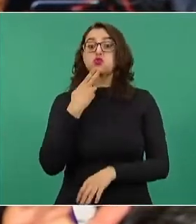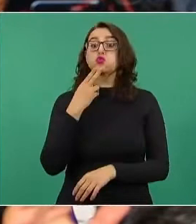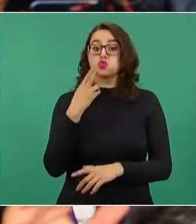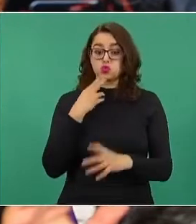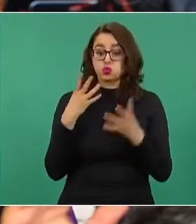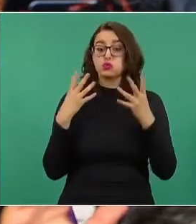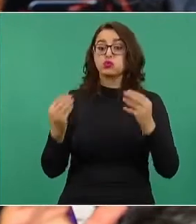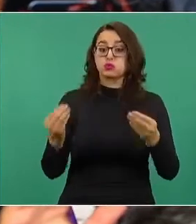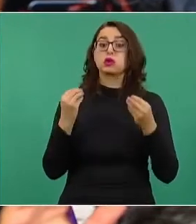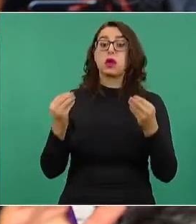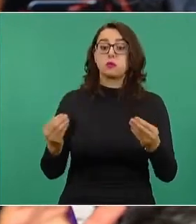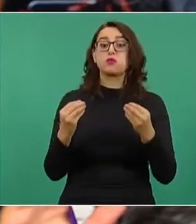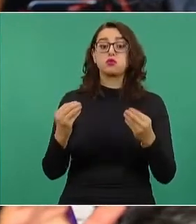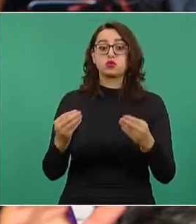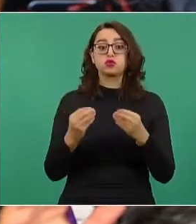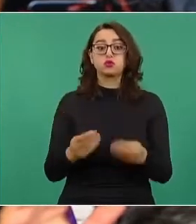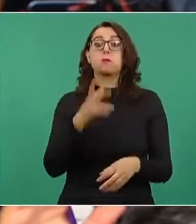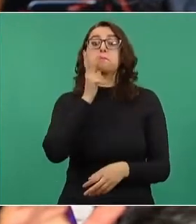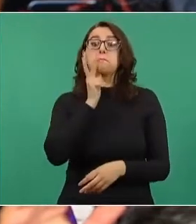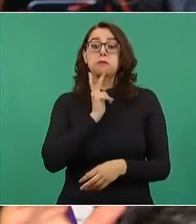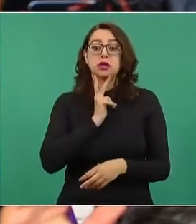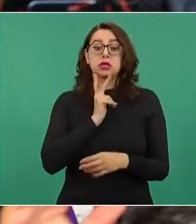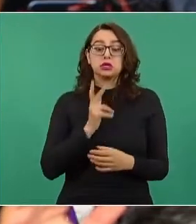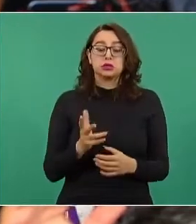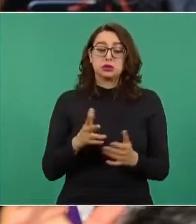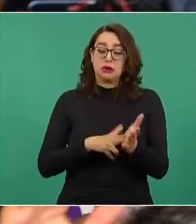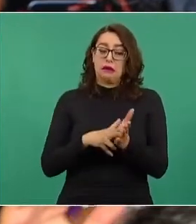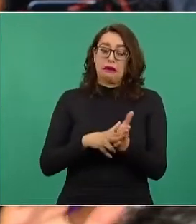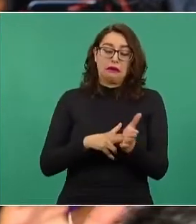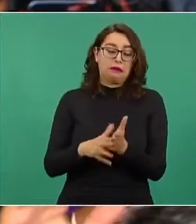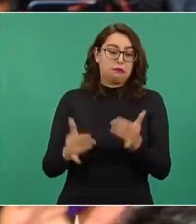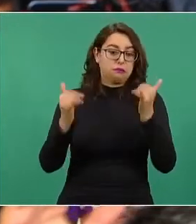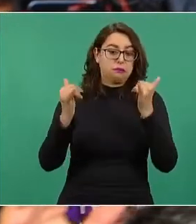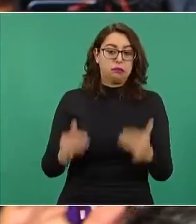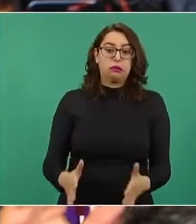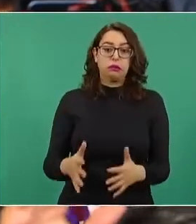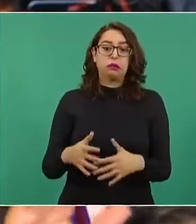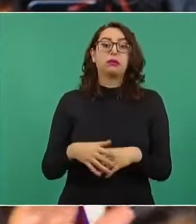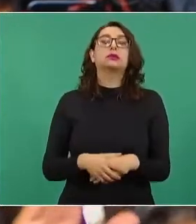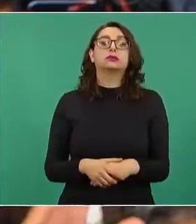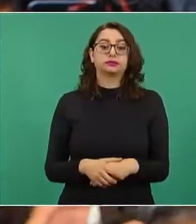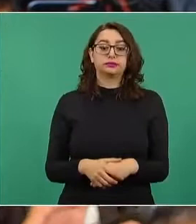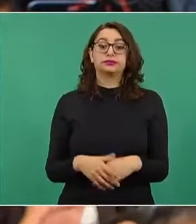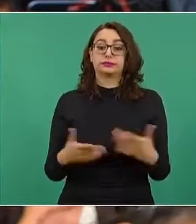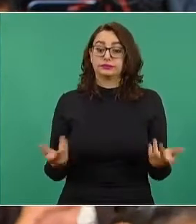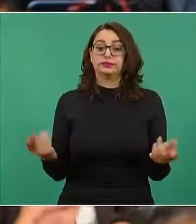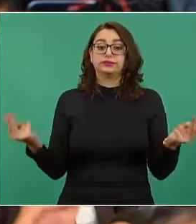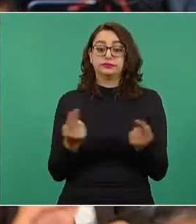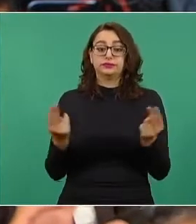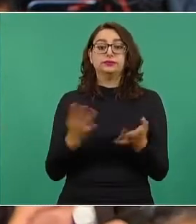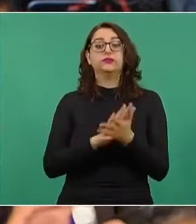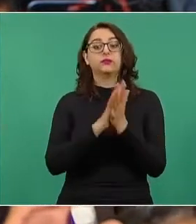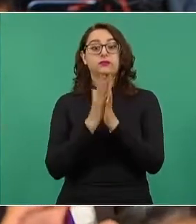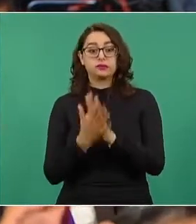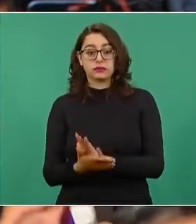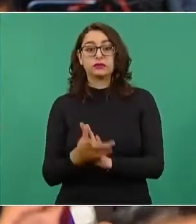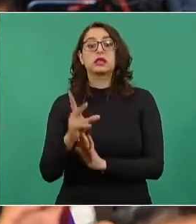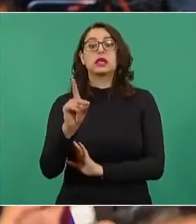están con petróleo pesado, para hacer diésel